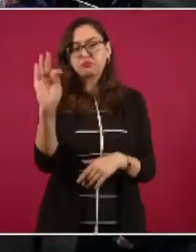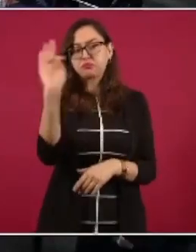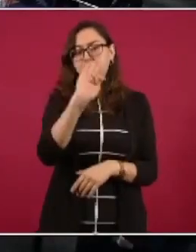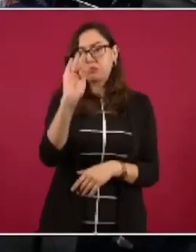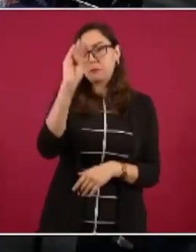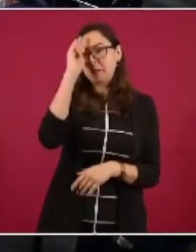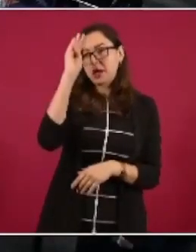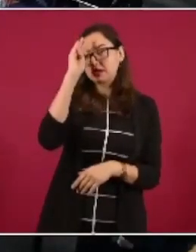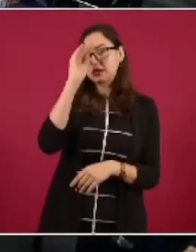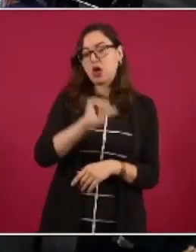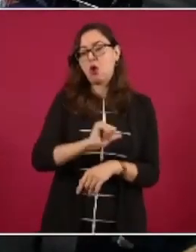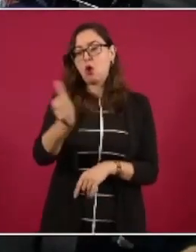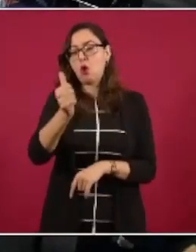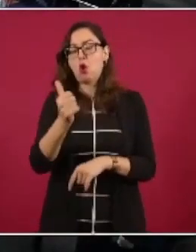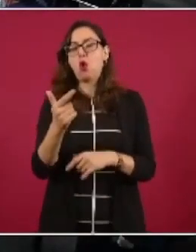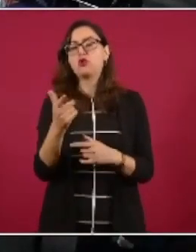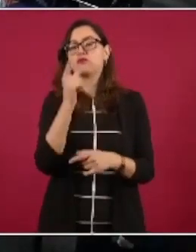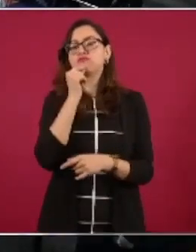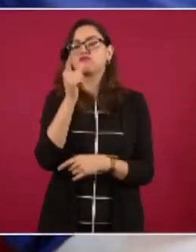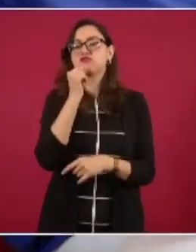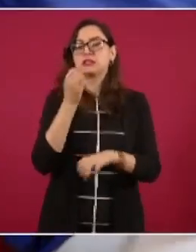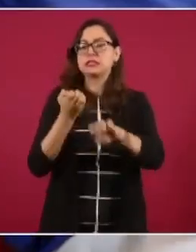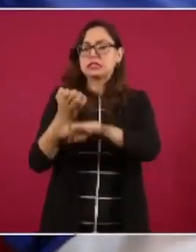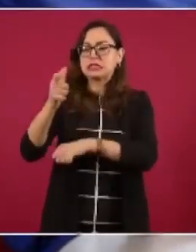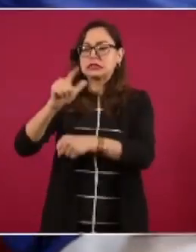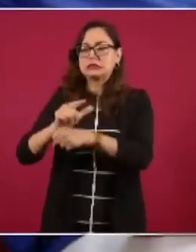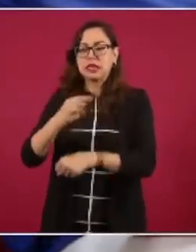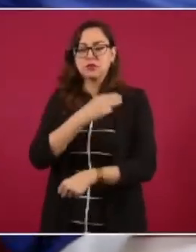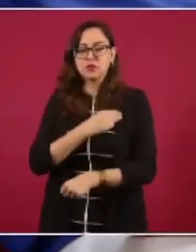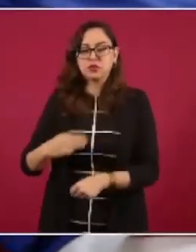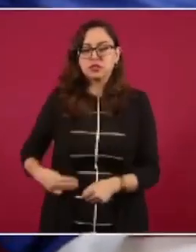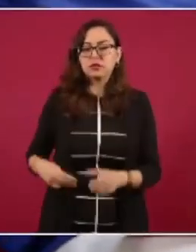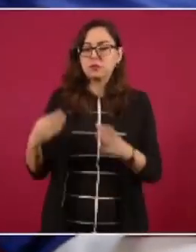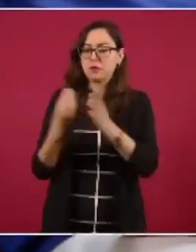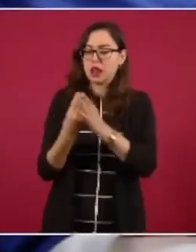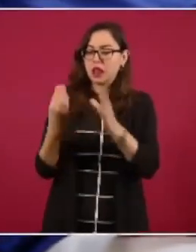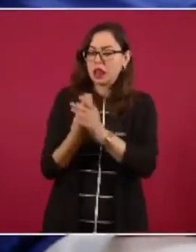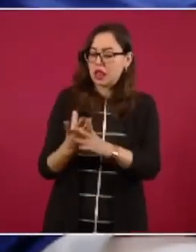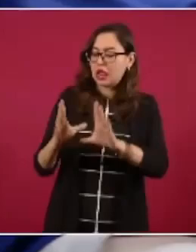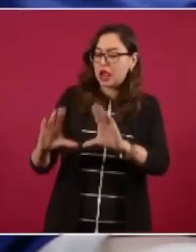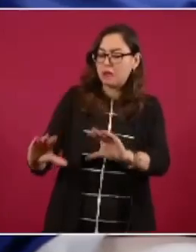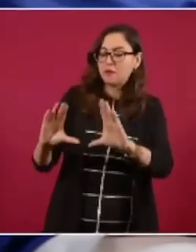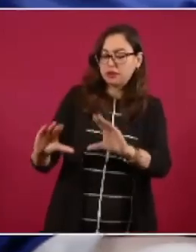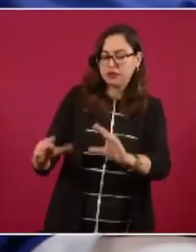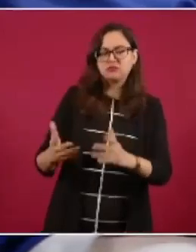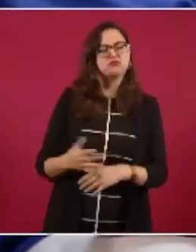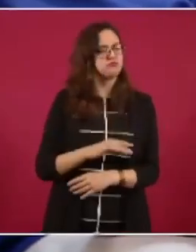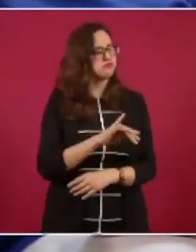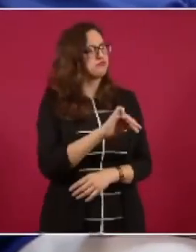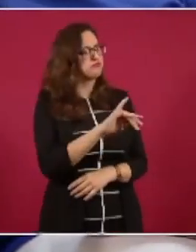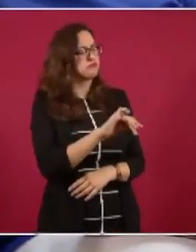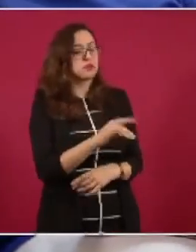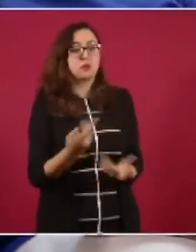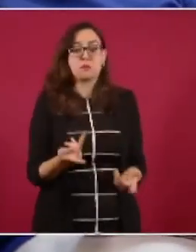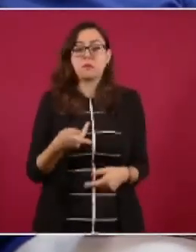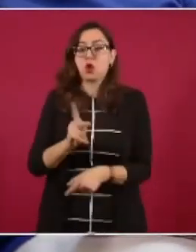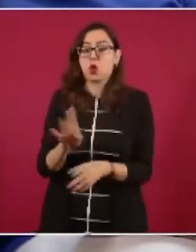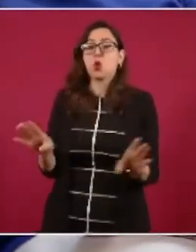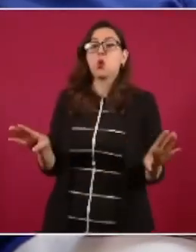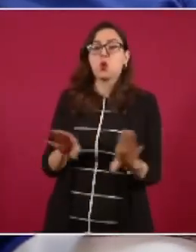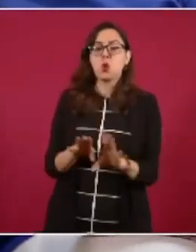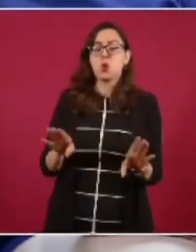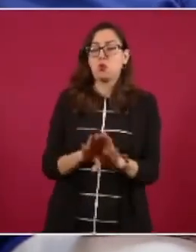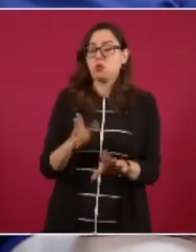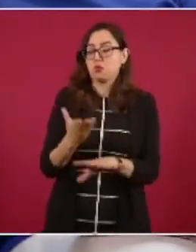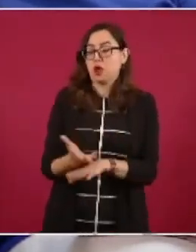policías adicionales a la Guardia Nacional, independientemente de ello? ¿A través de qué mecanismos? Porque, bueno, pues desaparecieron los fondos, por ejemplo, que se entregaban